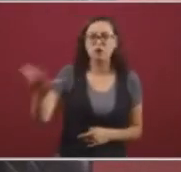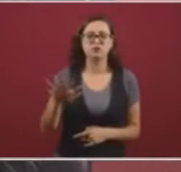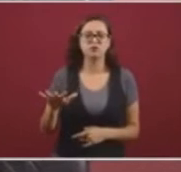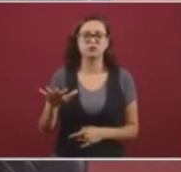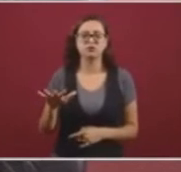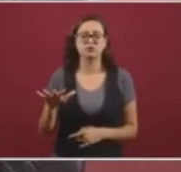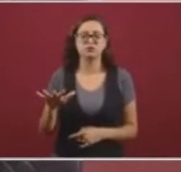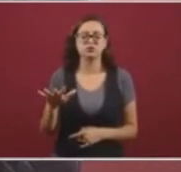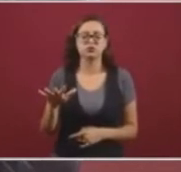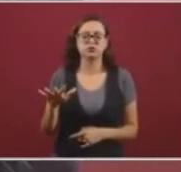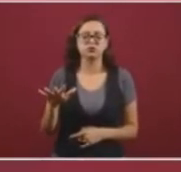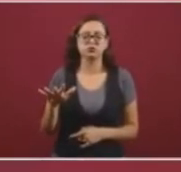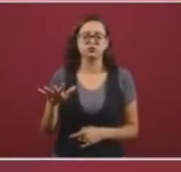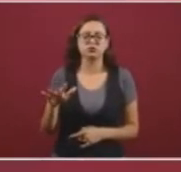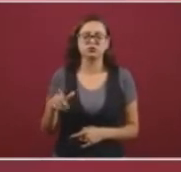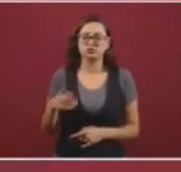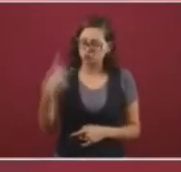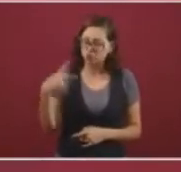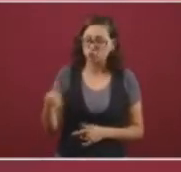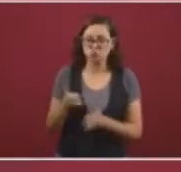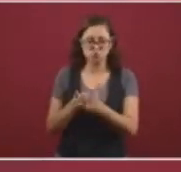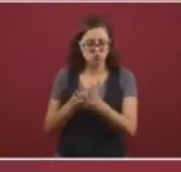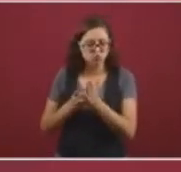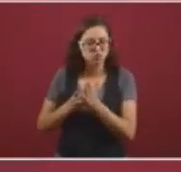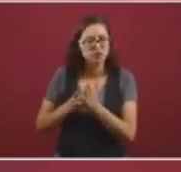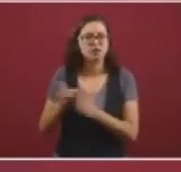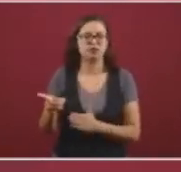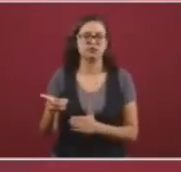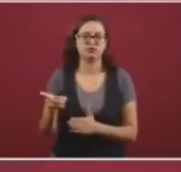tiene el derecho de